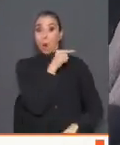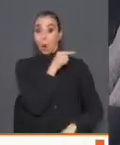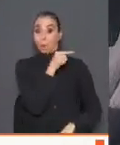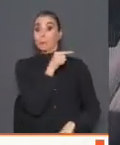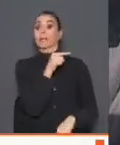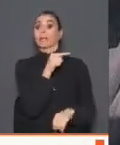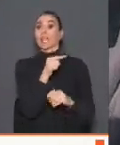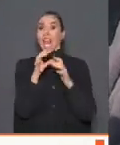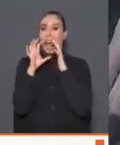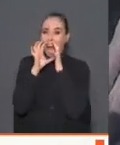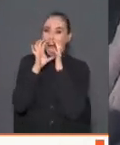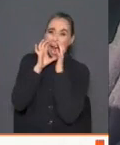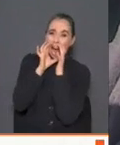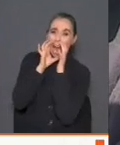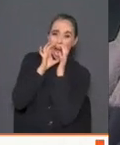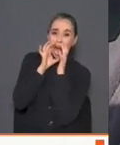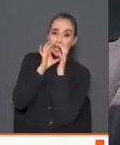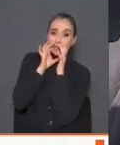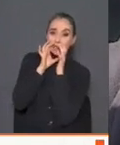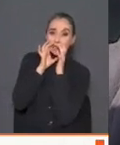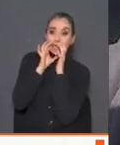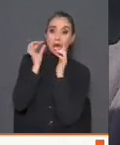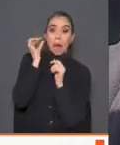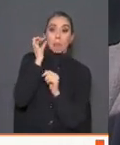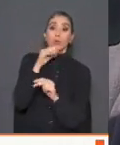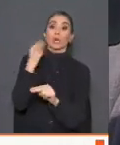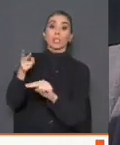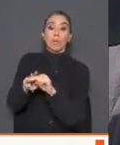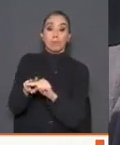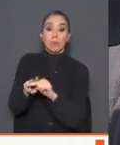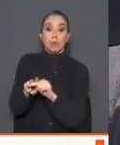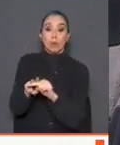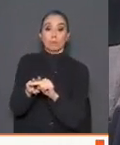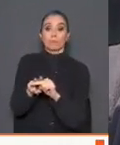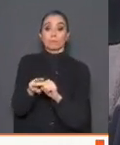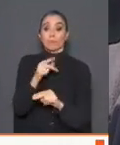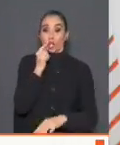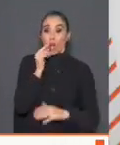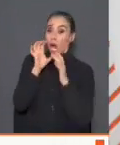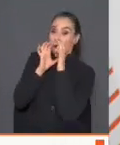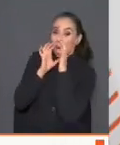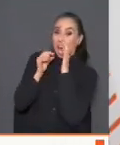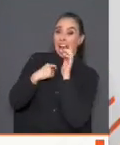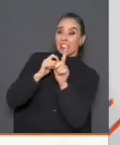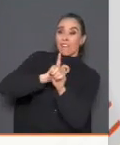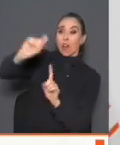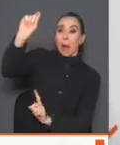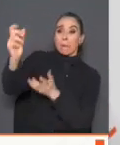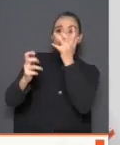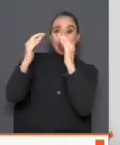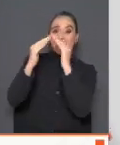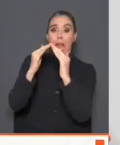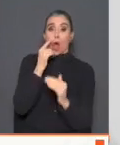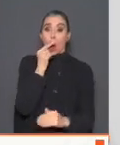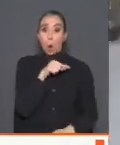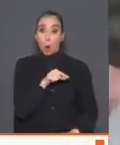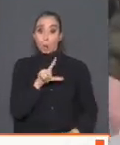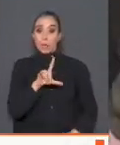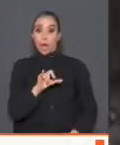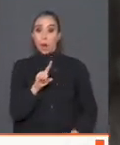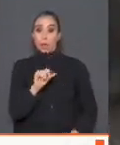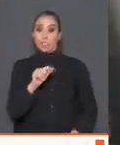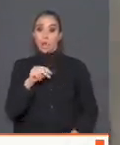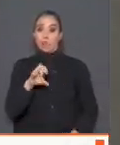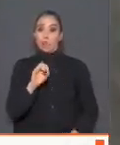efectuado gritos a la fallecida en el sentido que le iba a quemar la casa. Luis Antonio Sorondo, de 46 años,